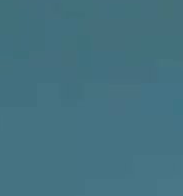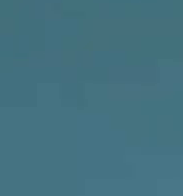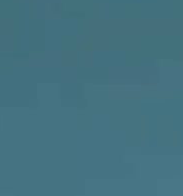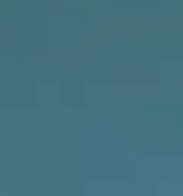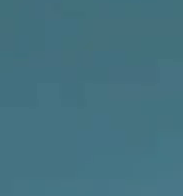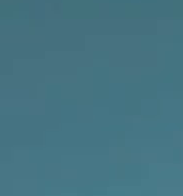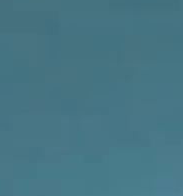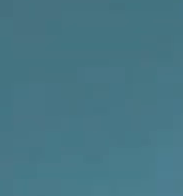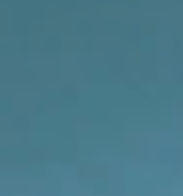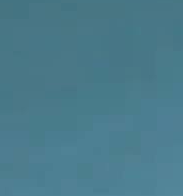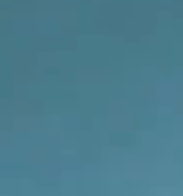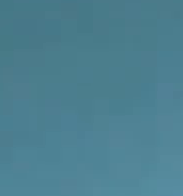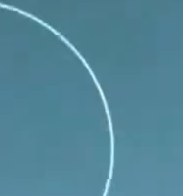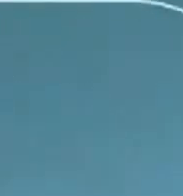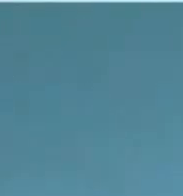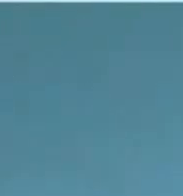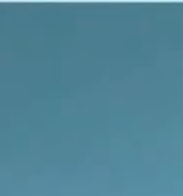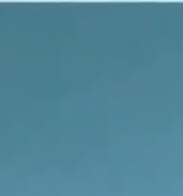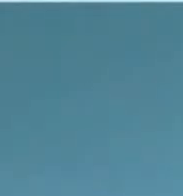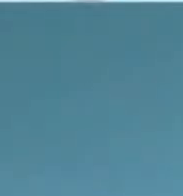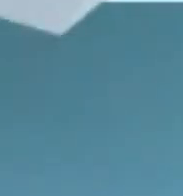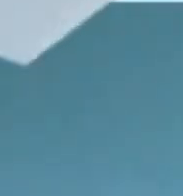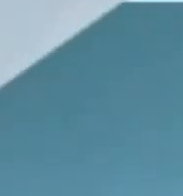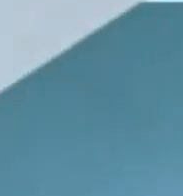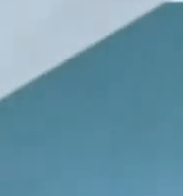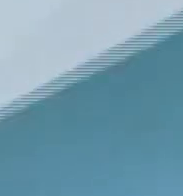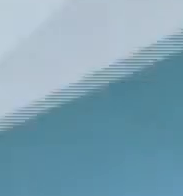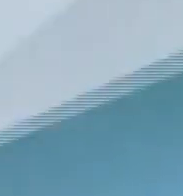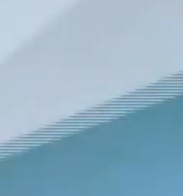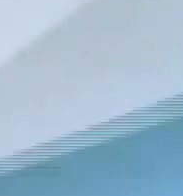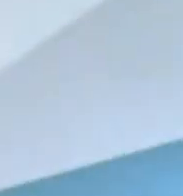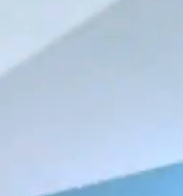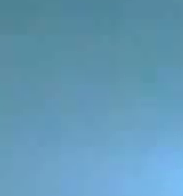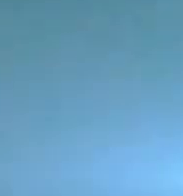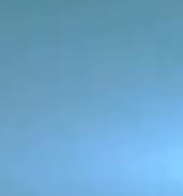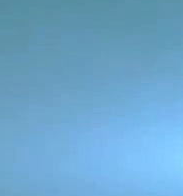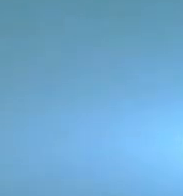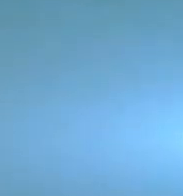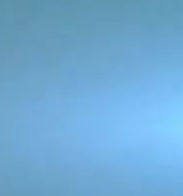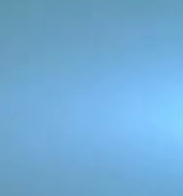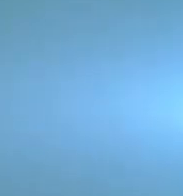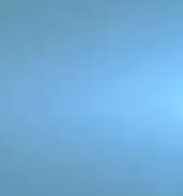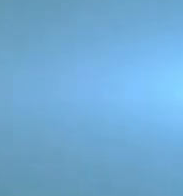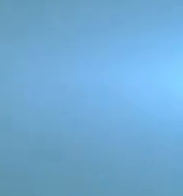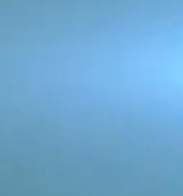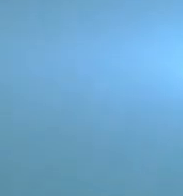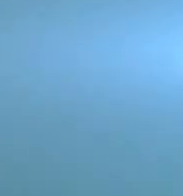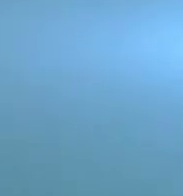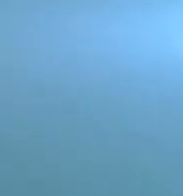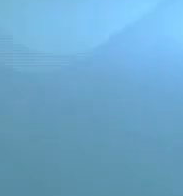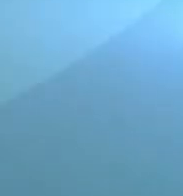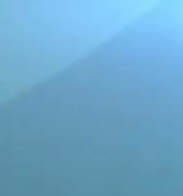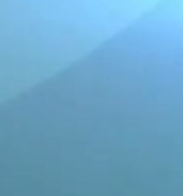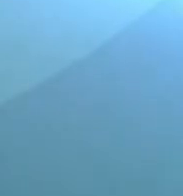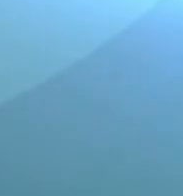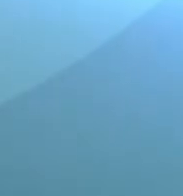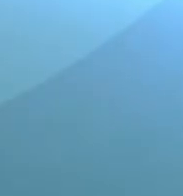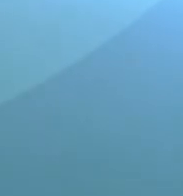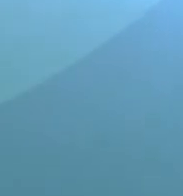Por el canal del Poder Judicial de la Federación, Babilonia, Mal de Lenguas. Sábado, 22 de